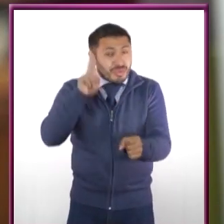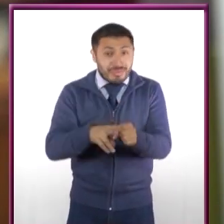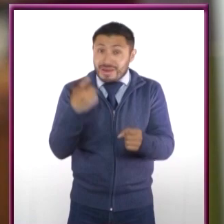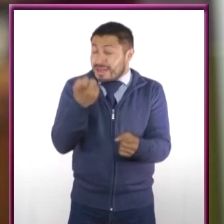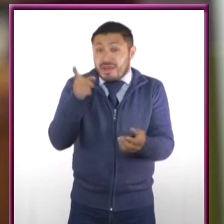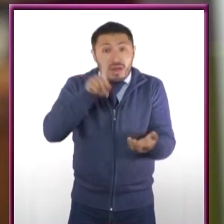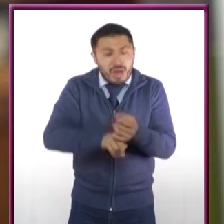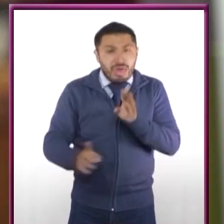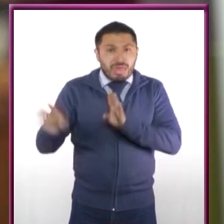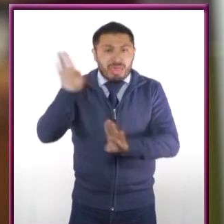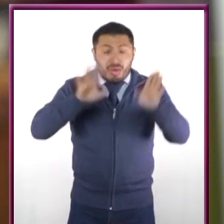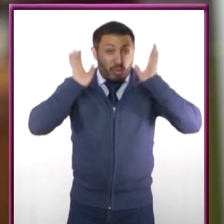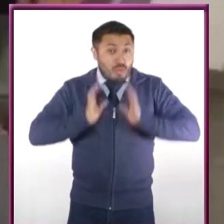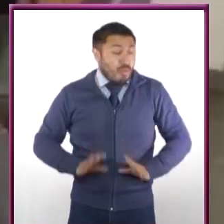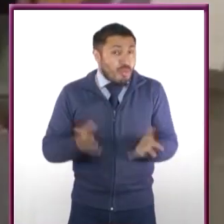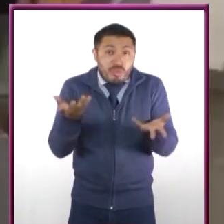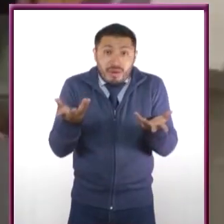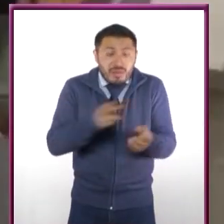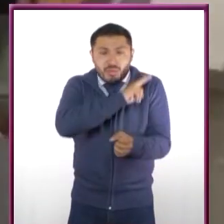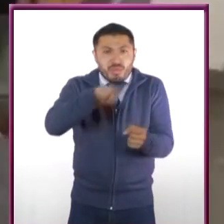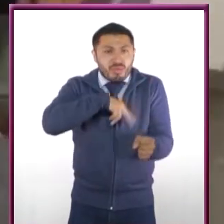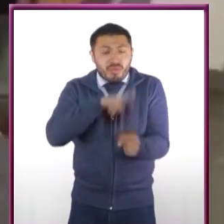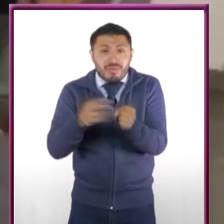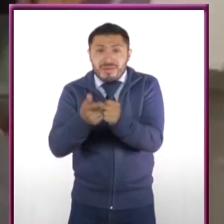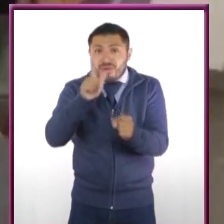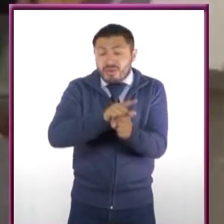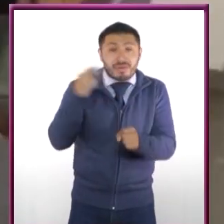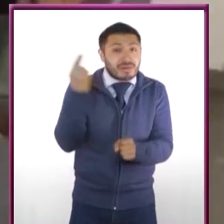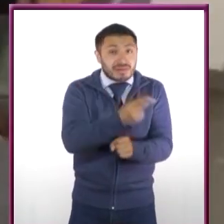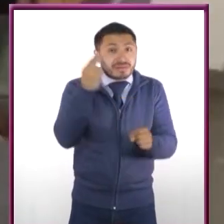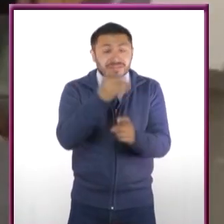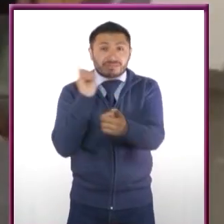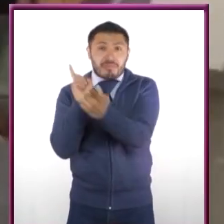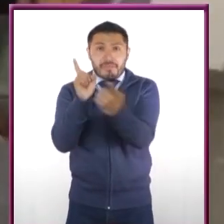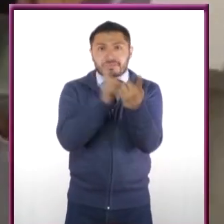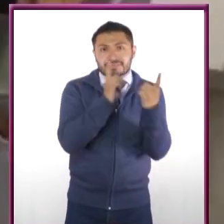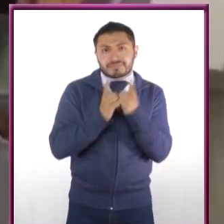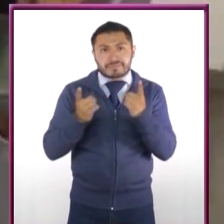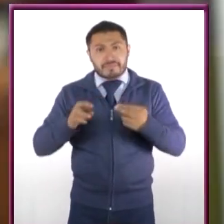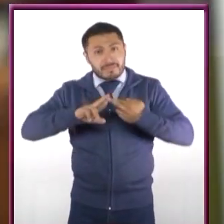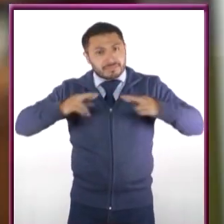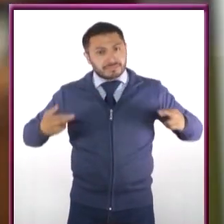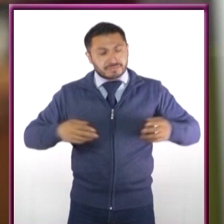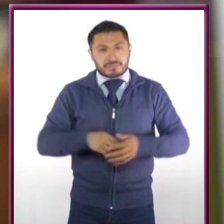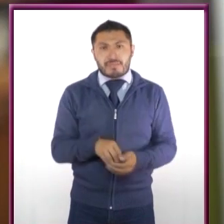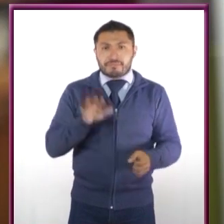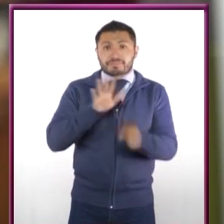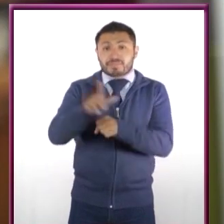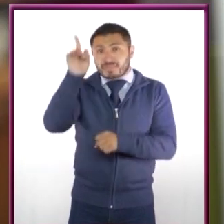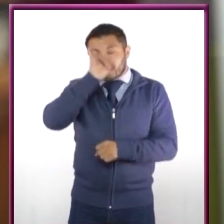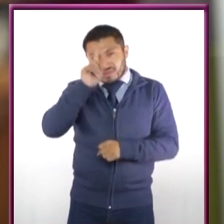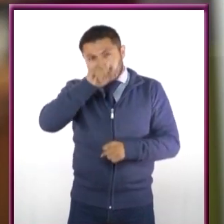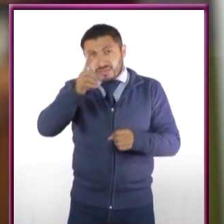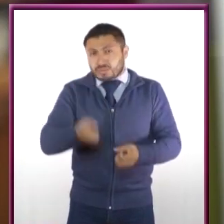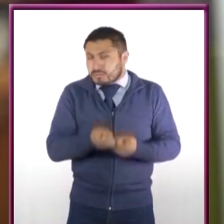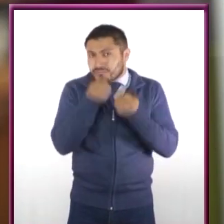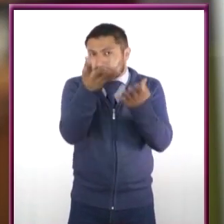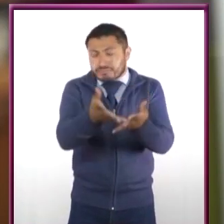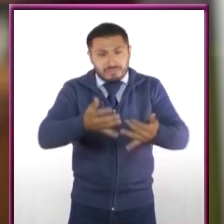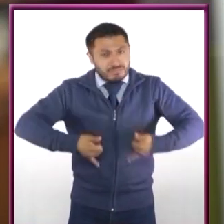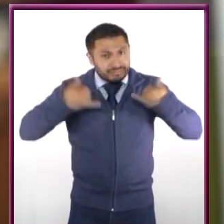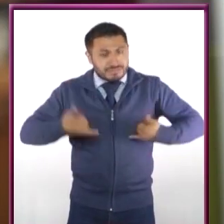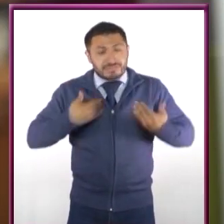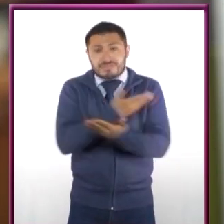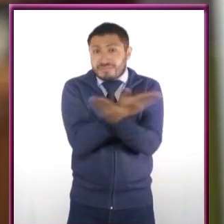de biología, de naturaleza. Socializamos, necesitamos socializar. ¿Qué consejo le darías a